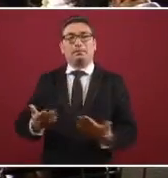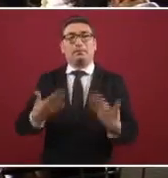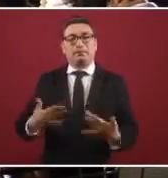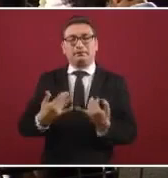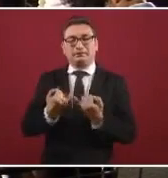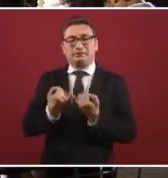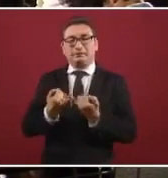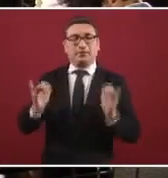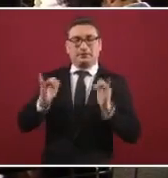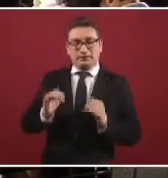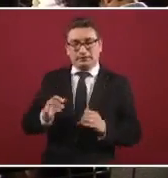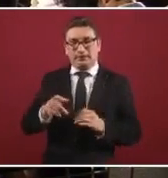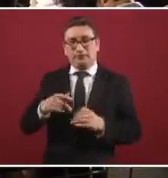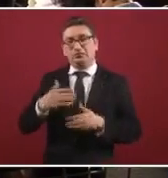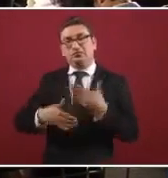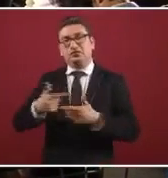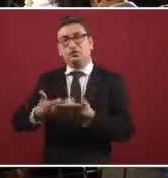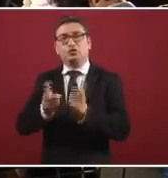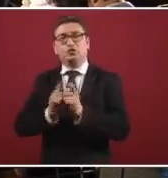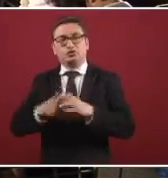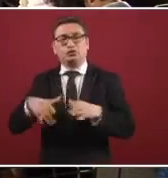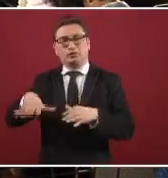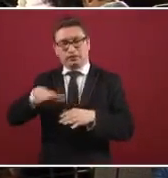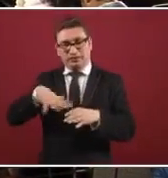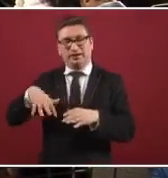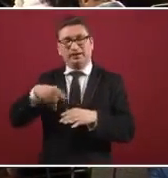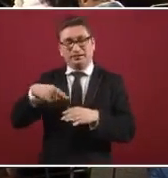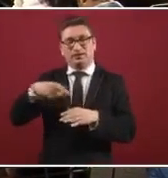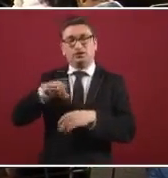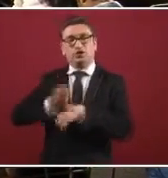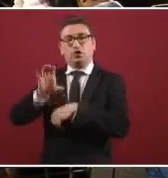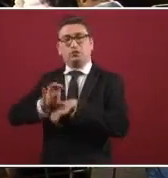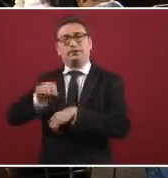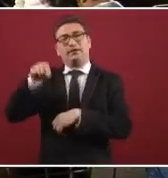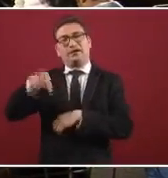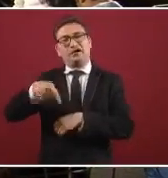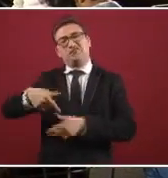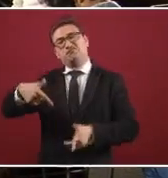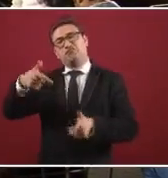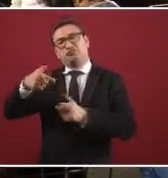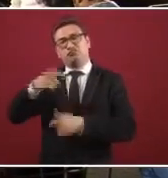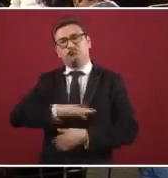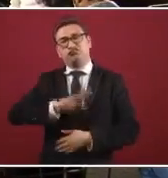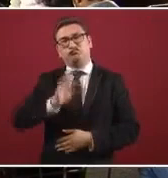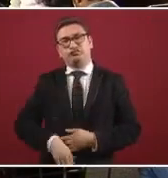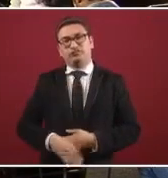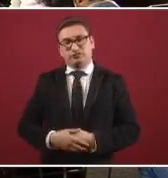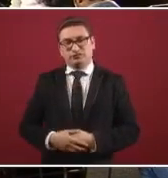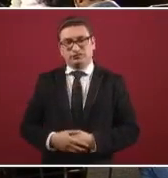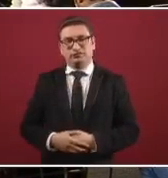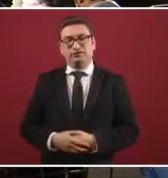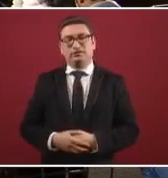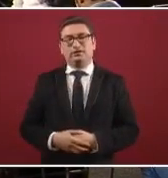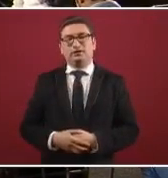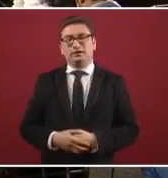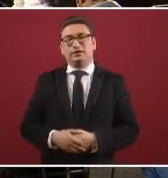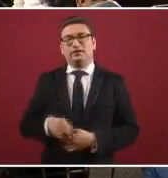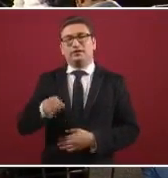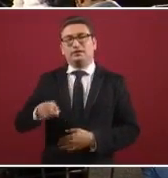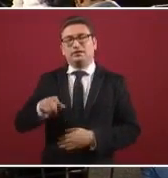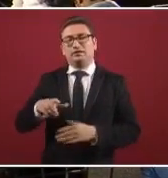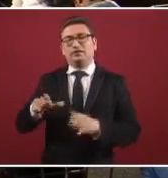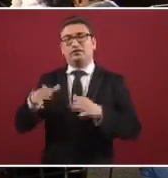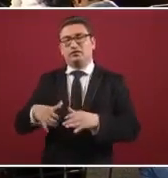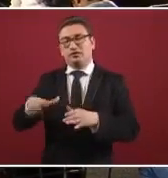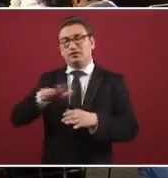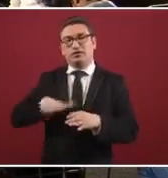y se fue con los liberales a Colombia y allá lo asesinaron. en la toma del cuartel de